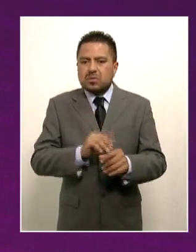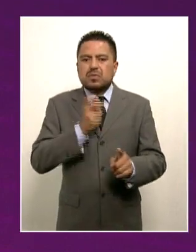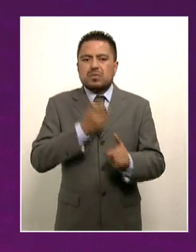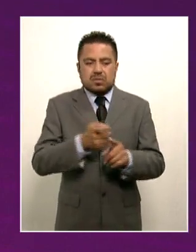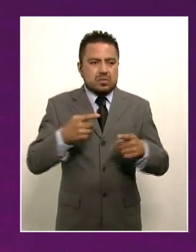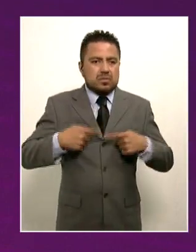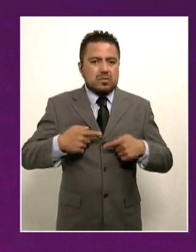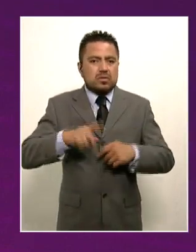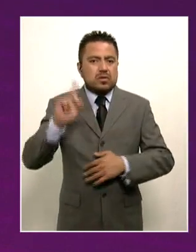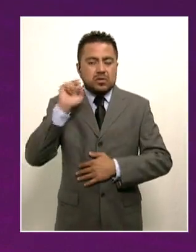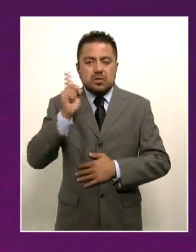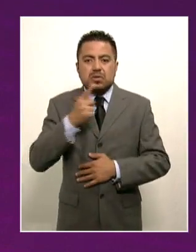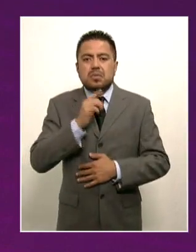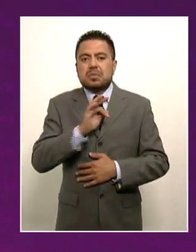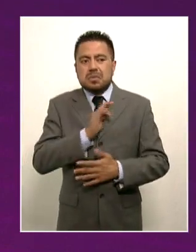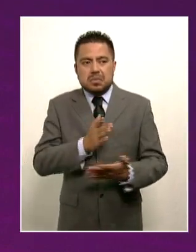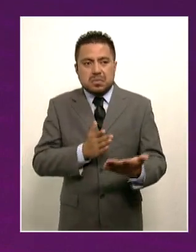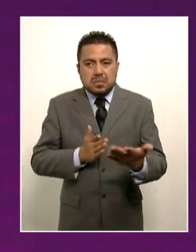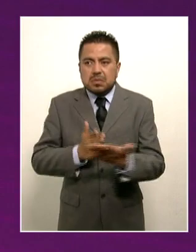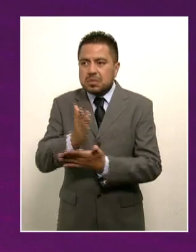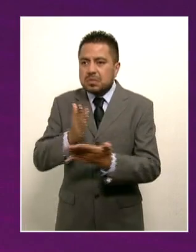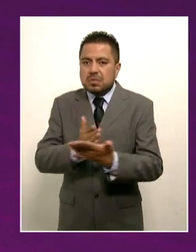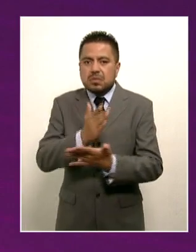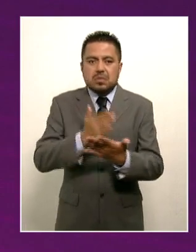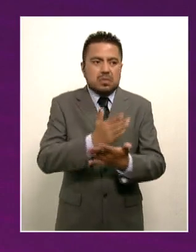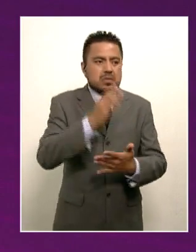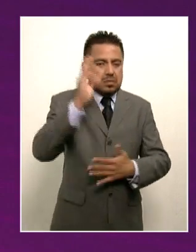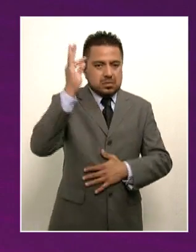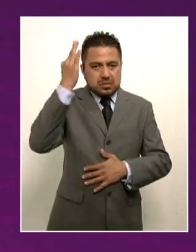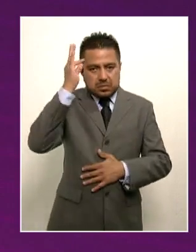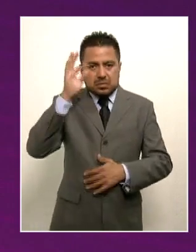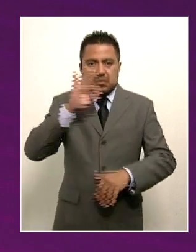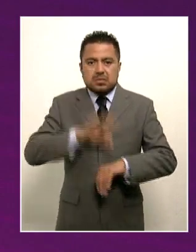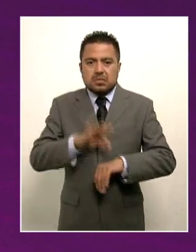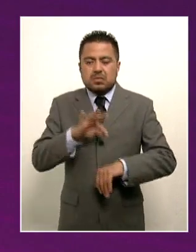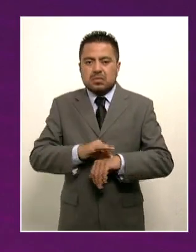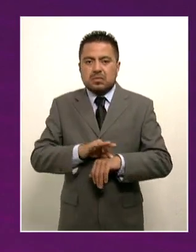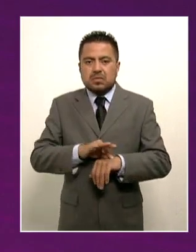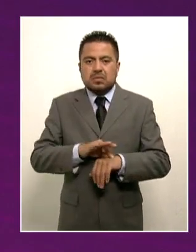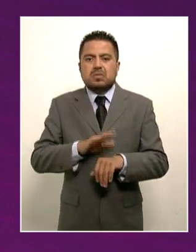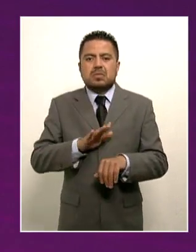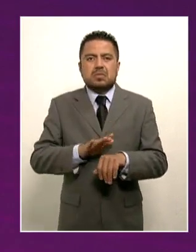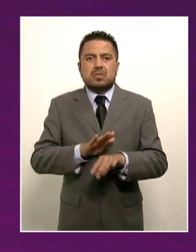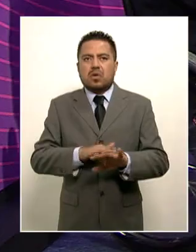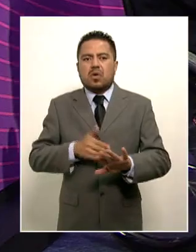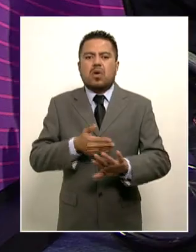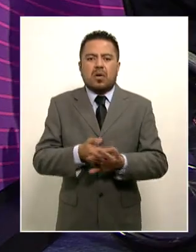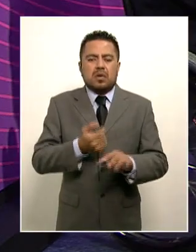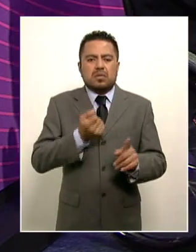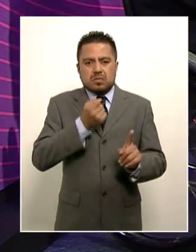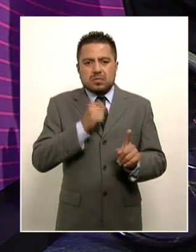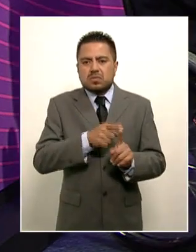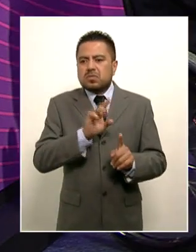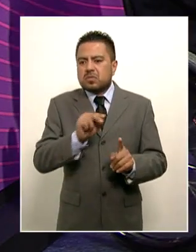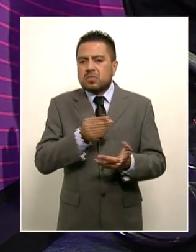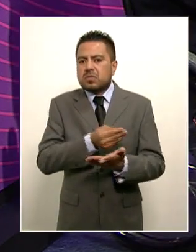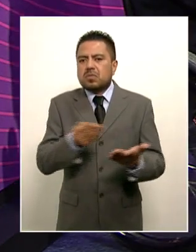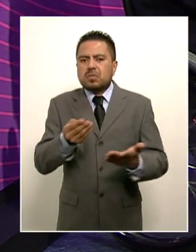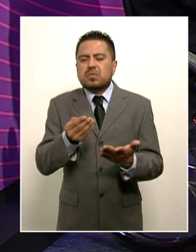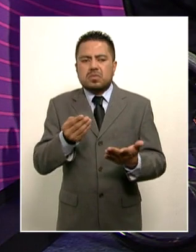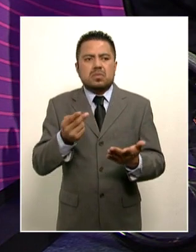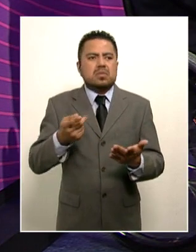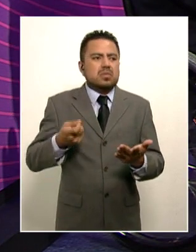una persona sorda acude al servicio médico, es muy contradictorio también. Por ley